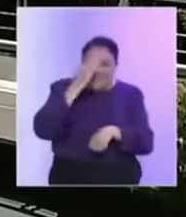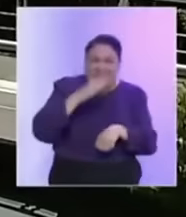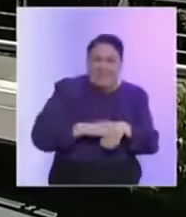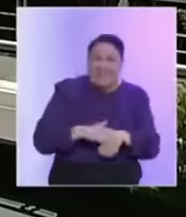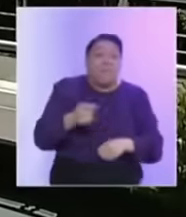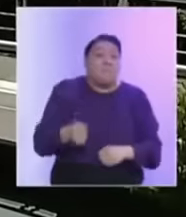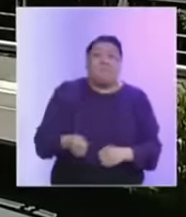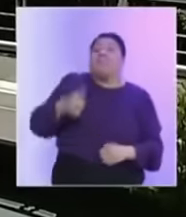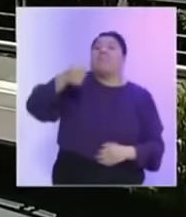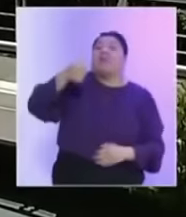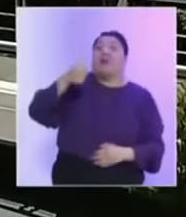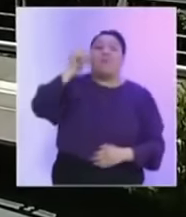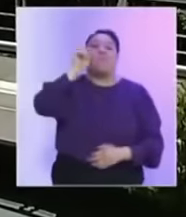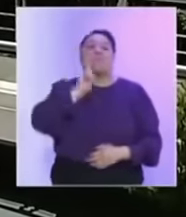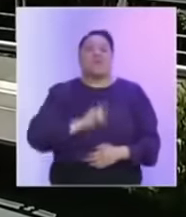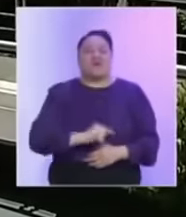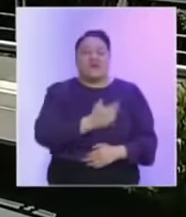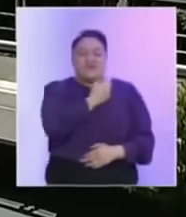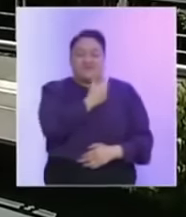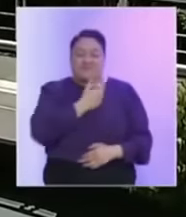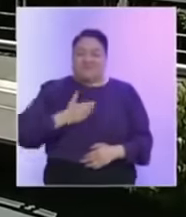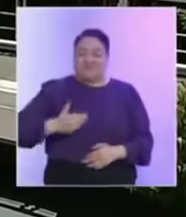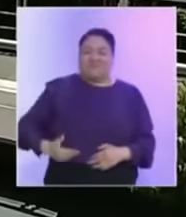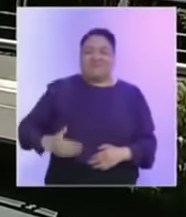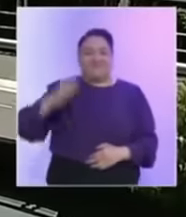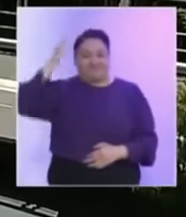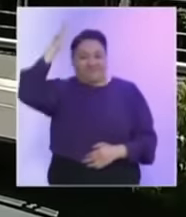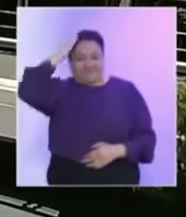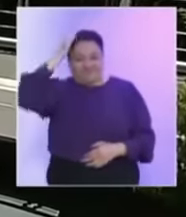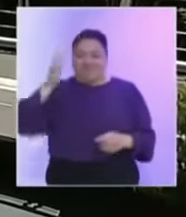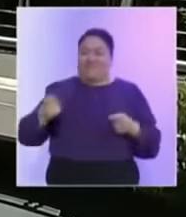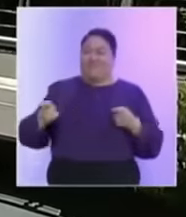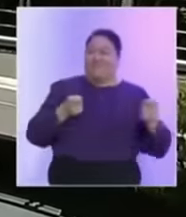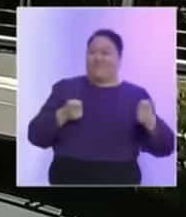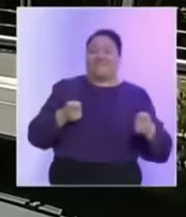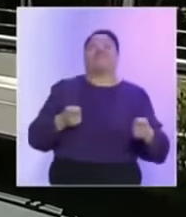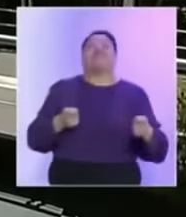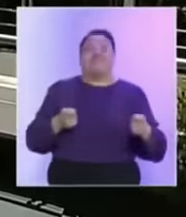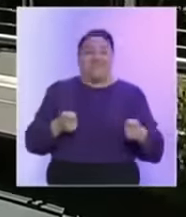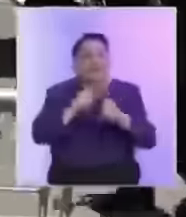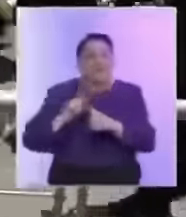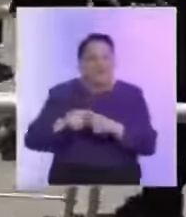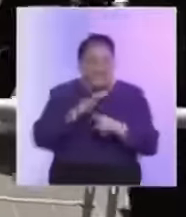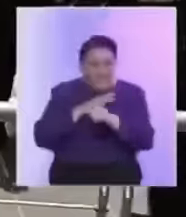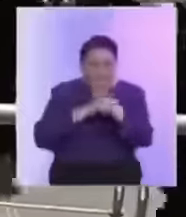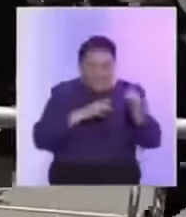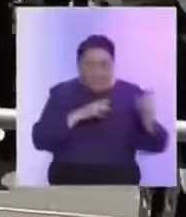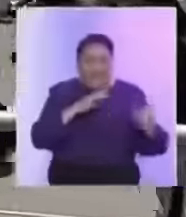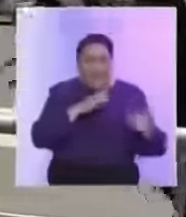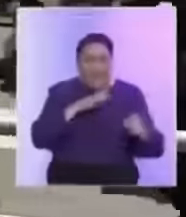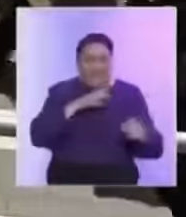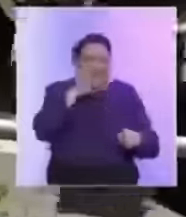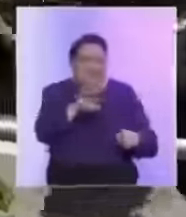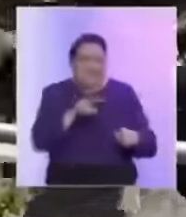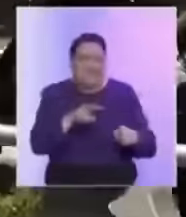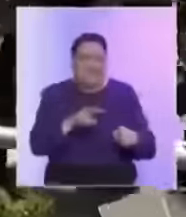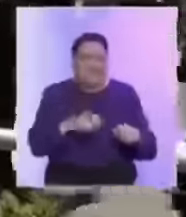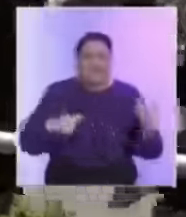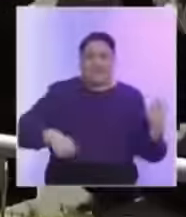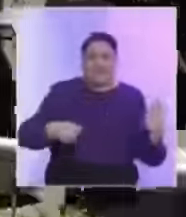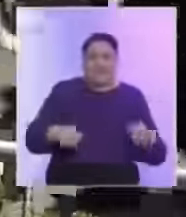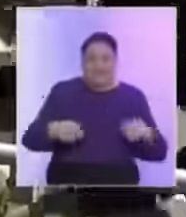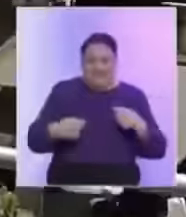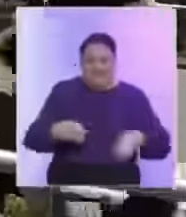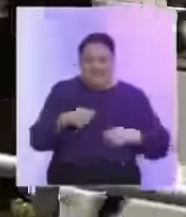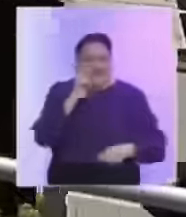mujeres, quienes hoy dejan huella con la primer mujer presidenta después de 200 años. Veamos